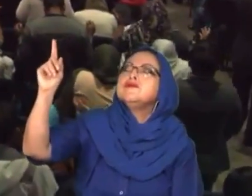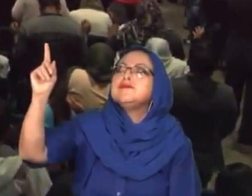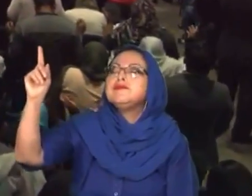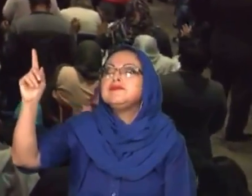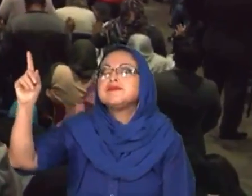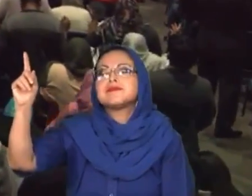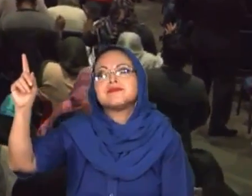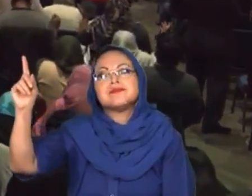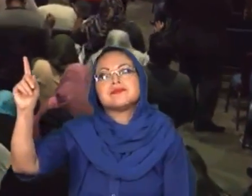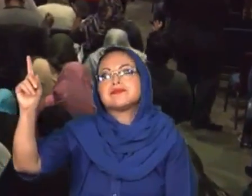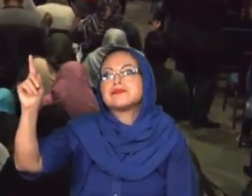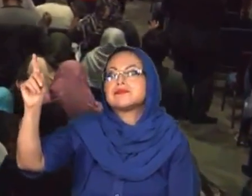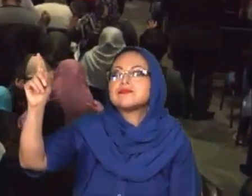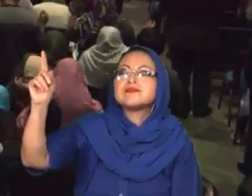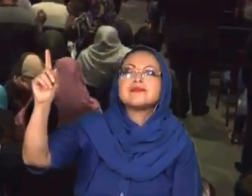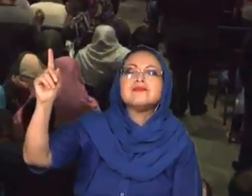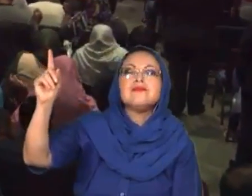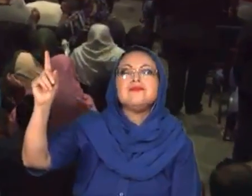adoración,